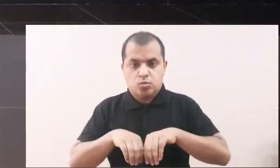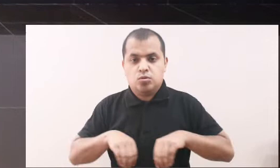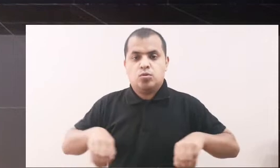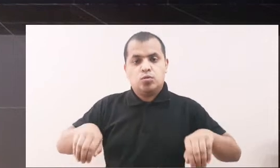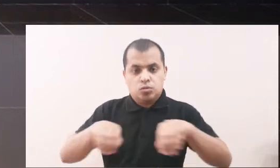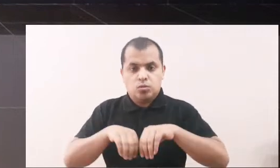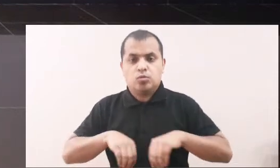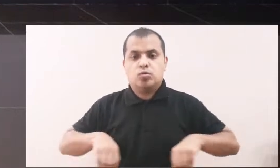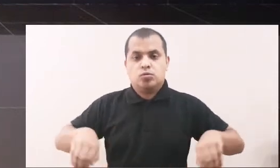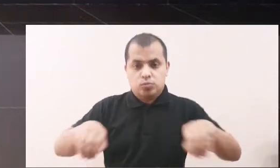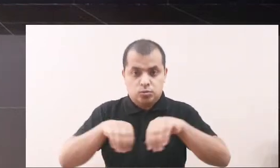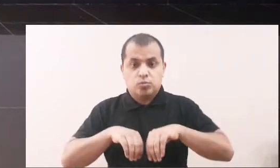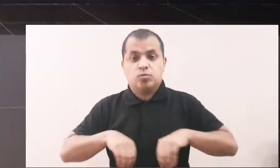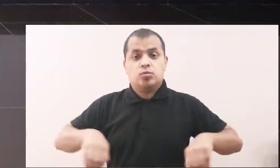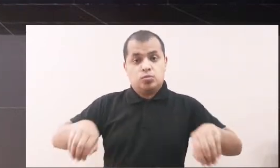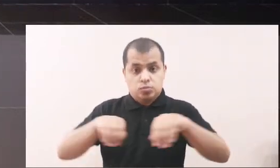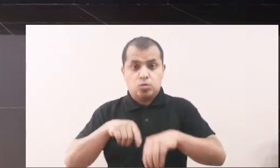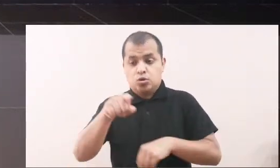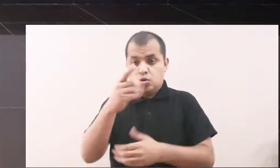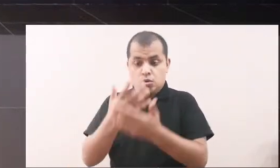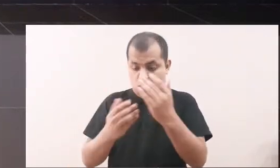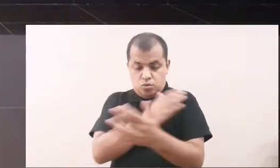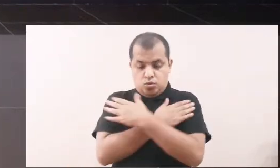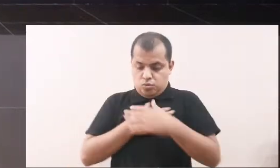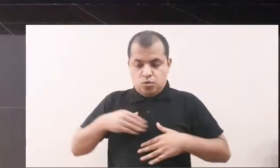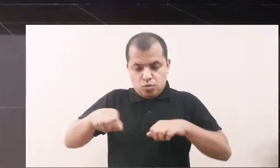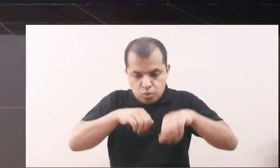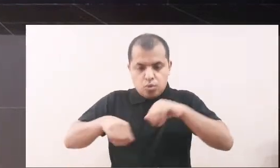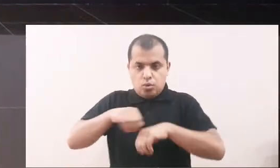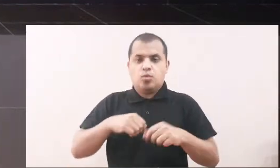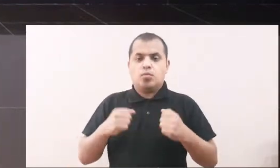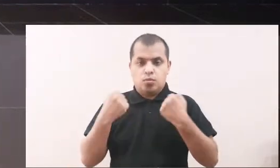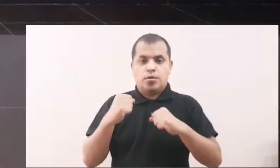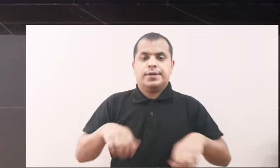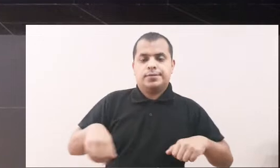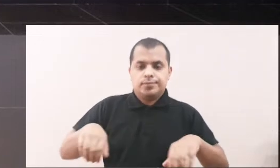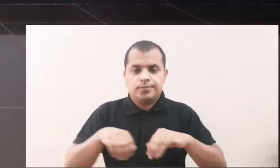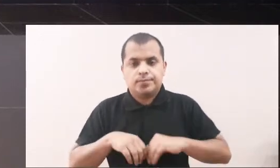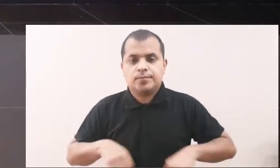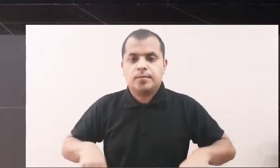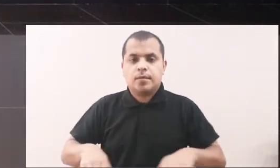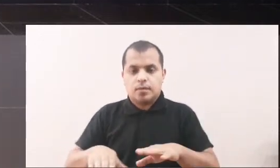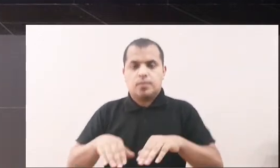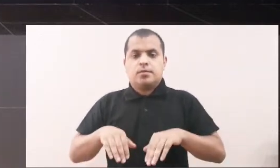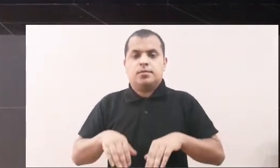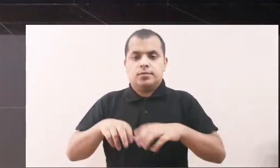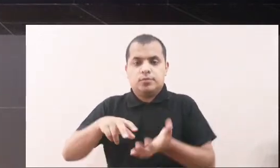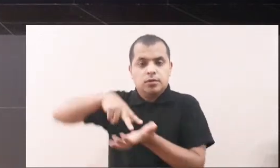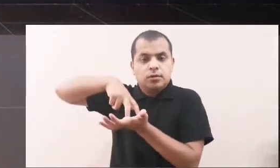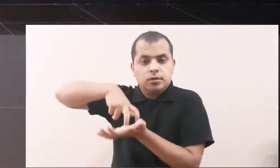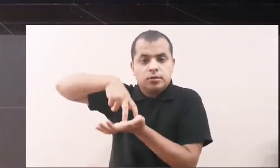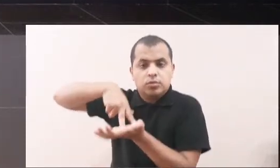Movilidad articular es mover las articulaciones en todas sus posibilidades de movimiento. Fíjense ustedes, hemos cambiado de ejercicio.